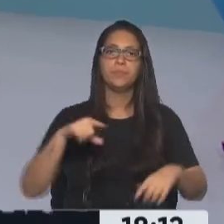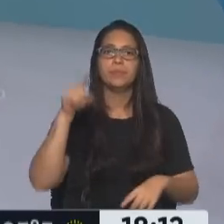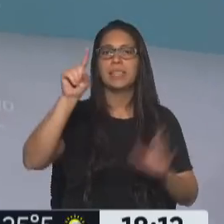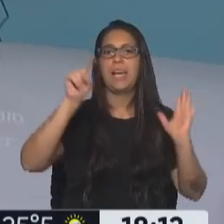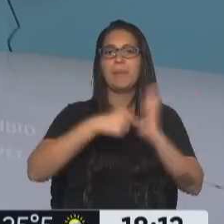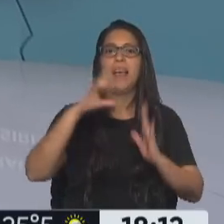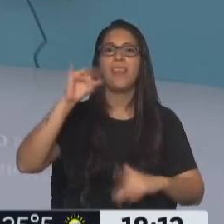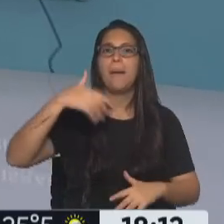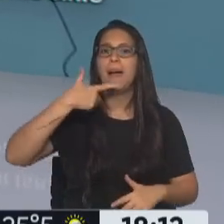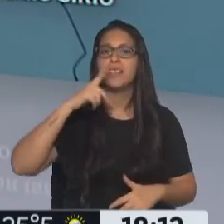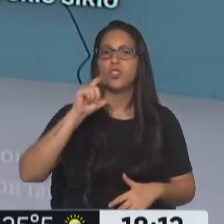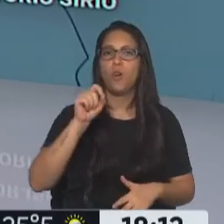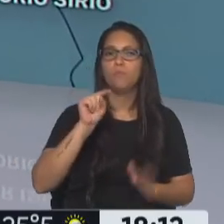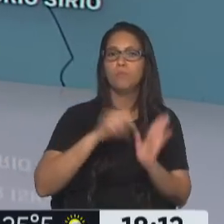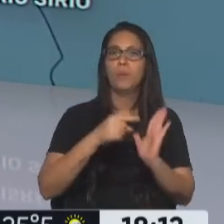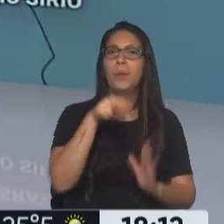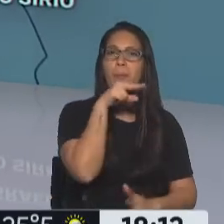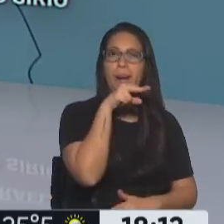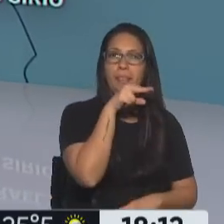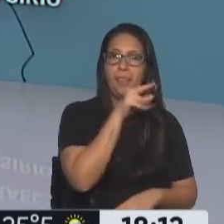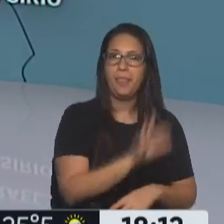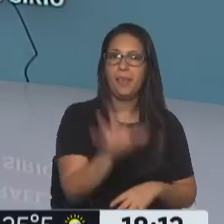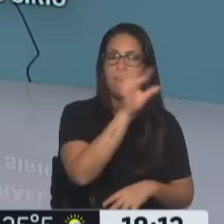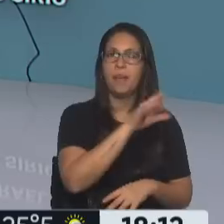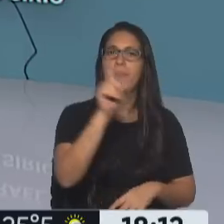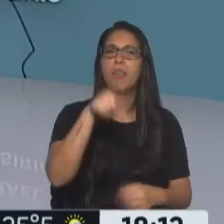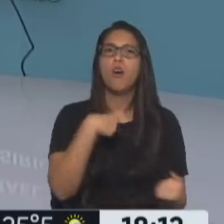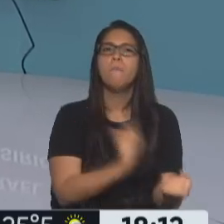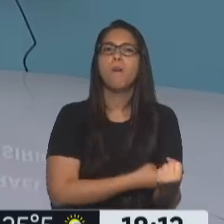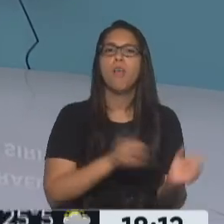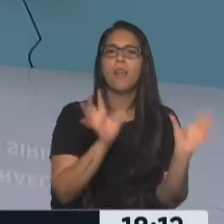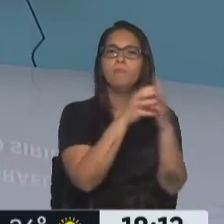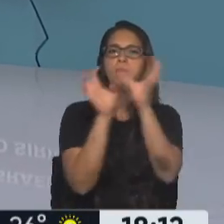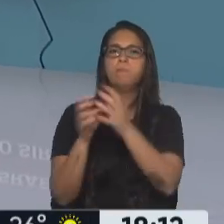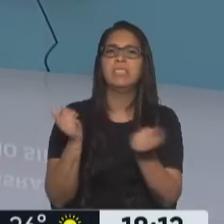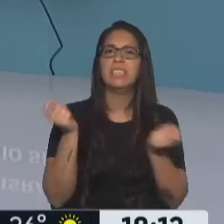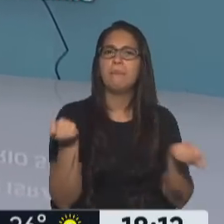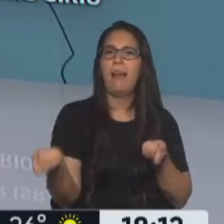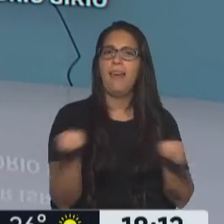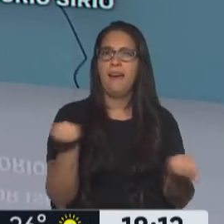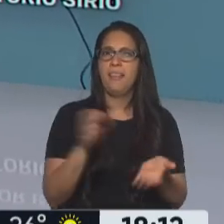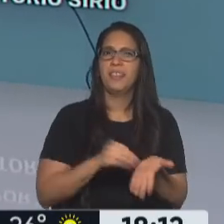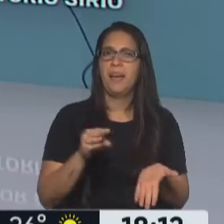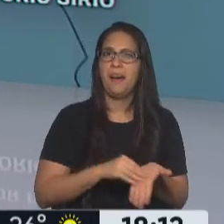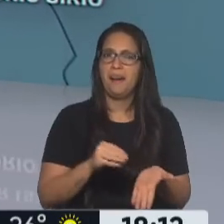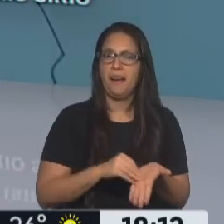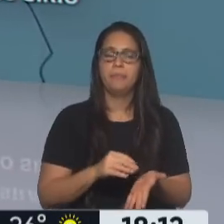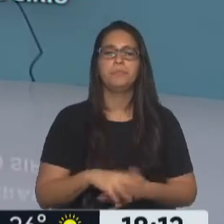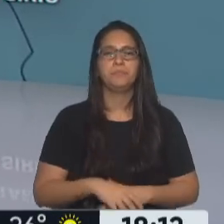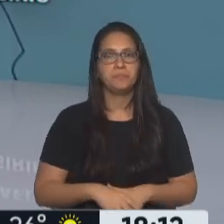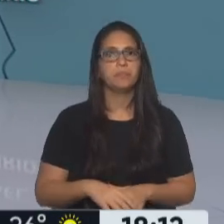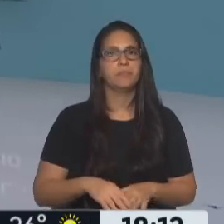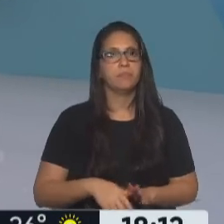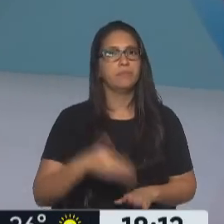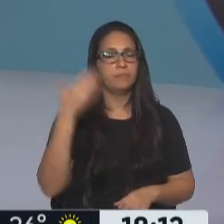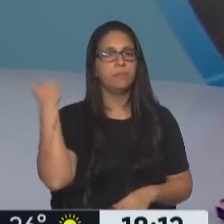capital Damasco, en verde, pero veamos qué diferentes fuerzas están controlando hoy el territorio. Sí, así es, Pablo, porque lo veníamos diciendo, ¿no? Durante todos